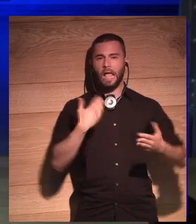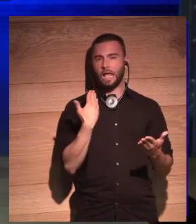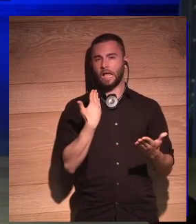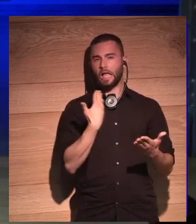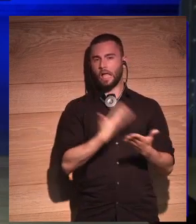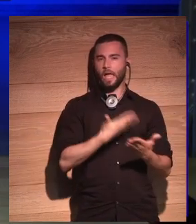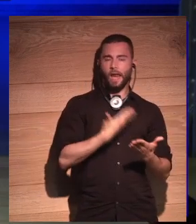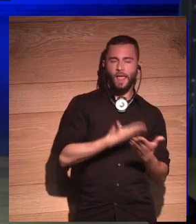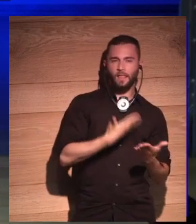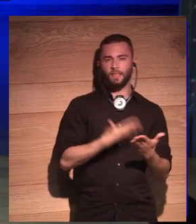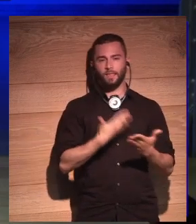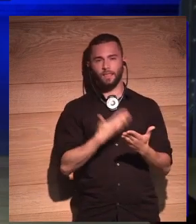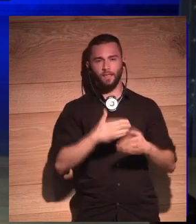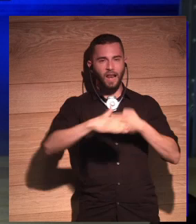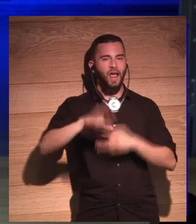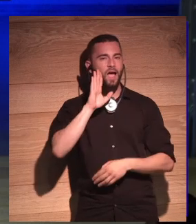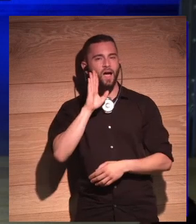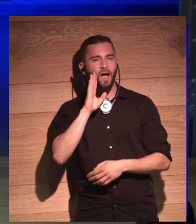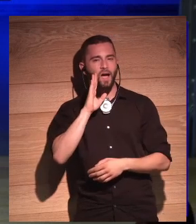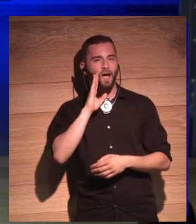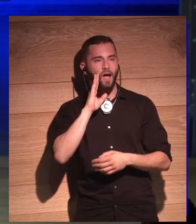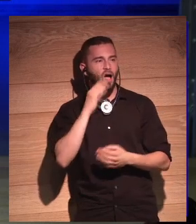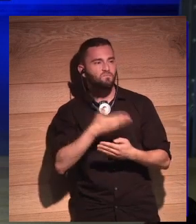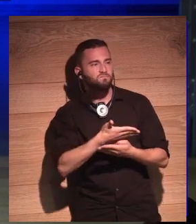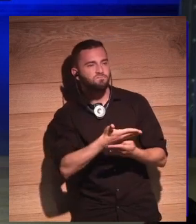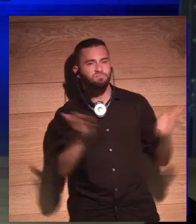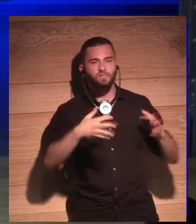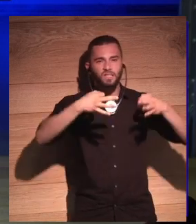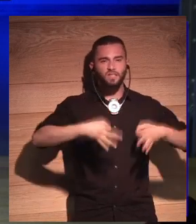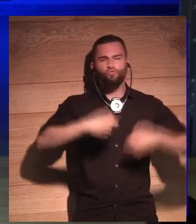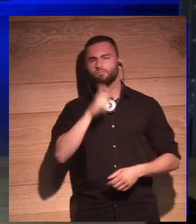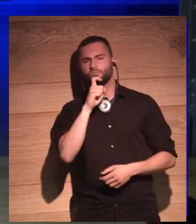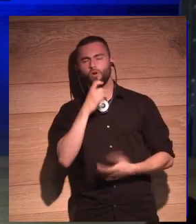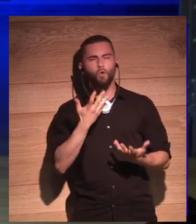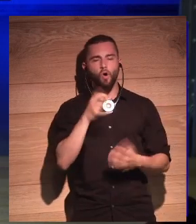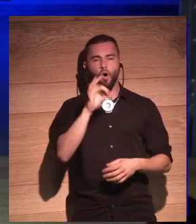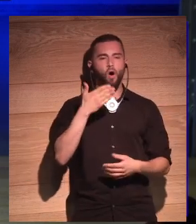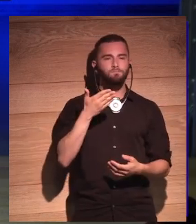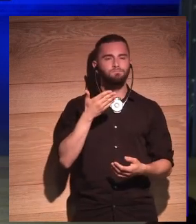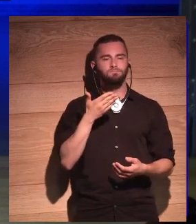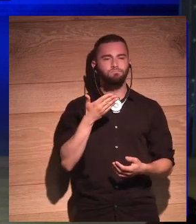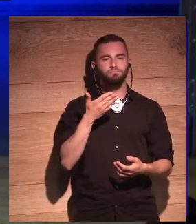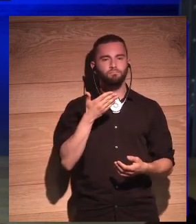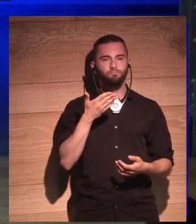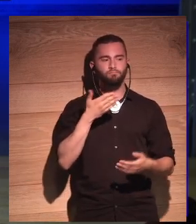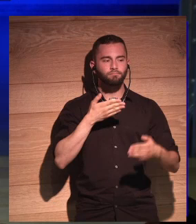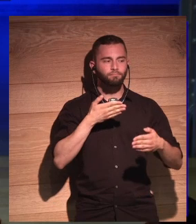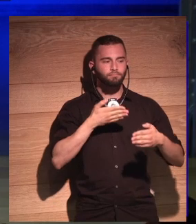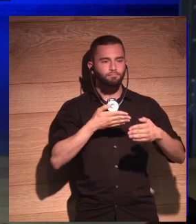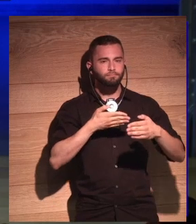garantizan que esos límites no están traspasando esas paredes o que no se van a intrometer porque es uno de los